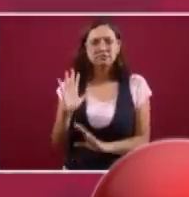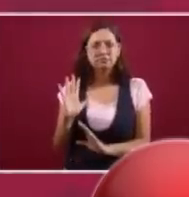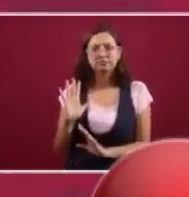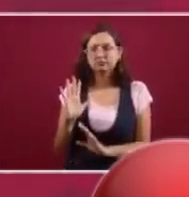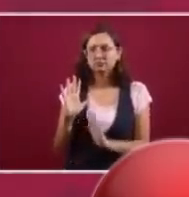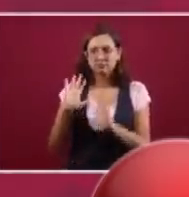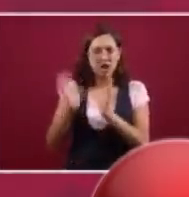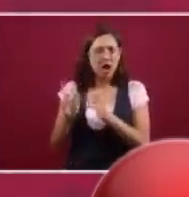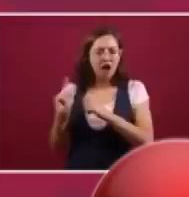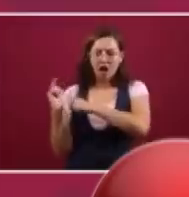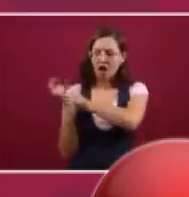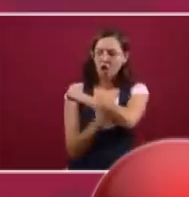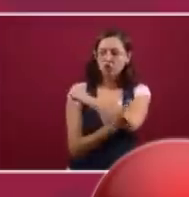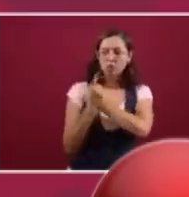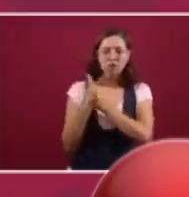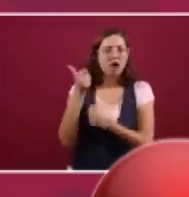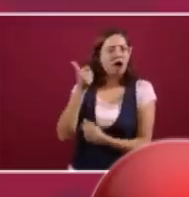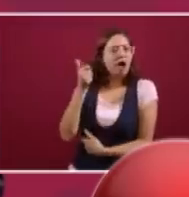un ideal.